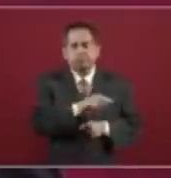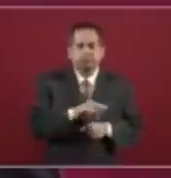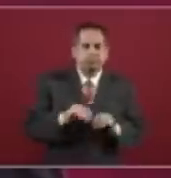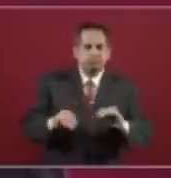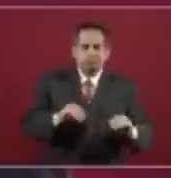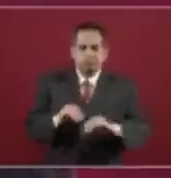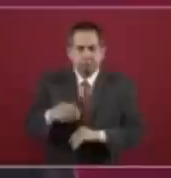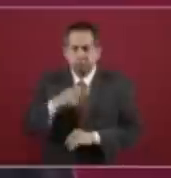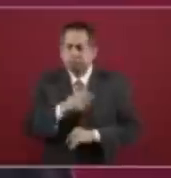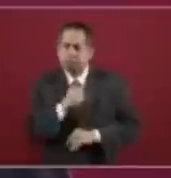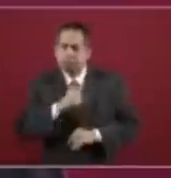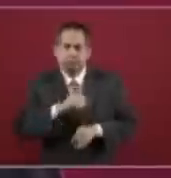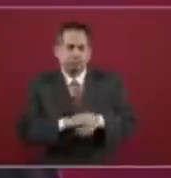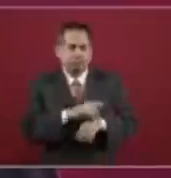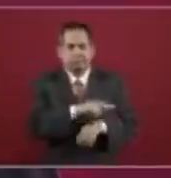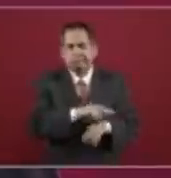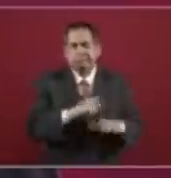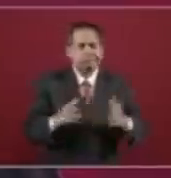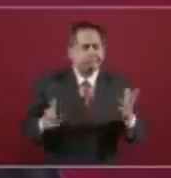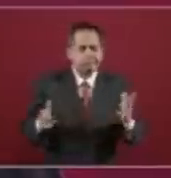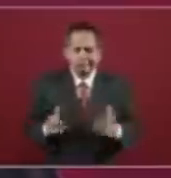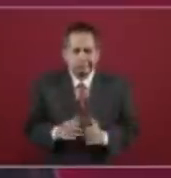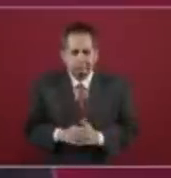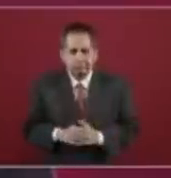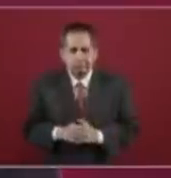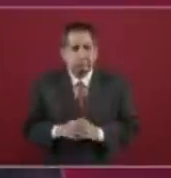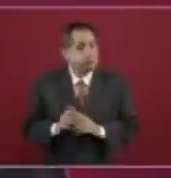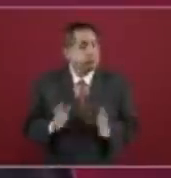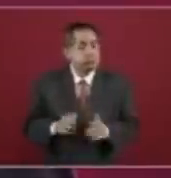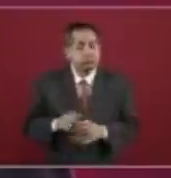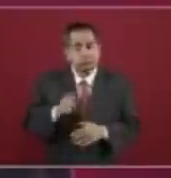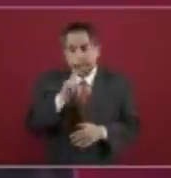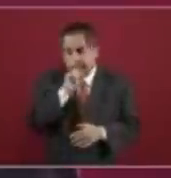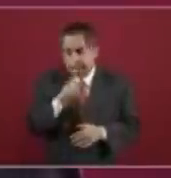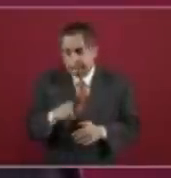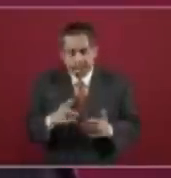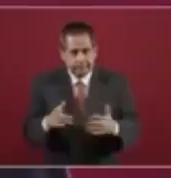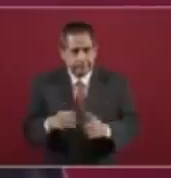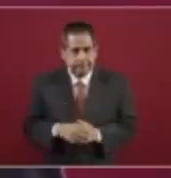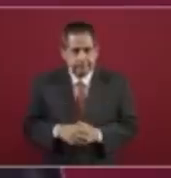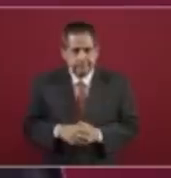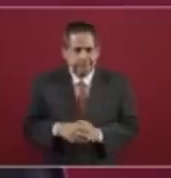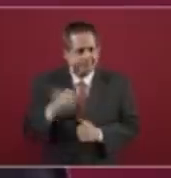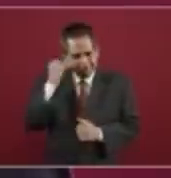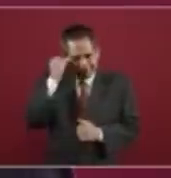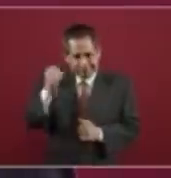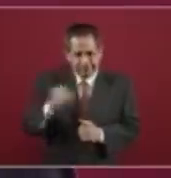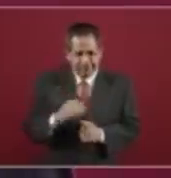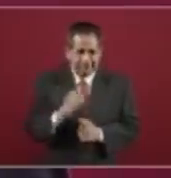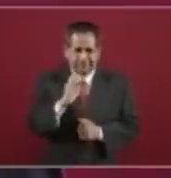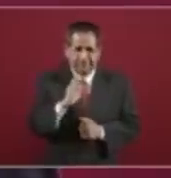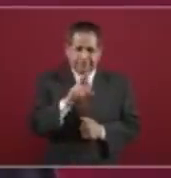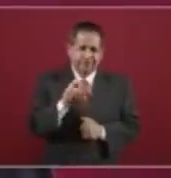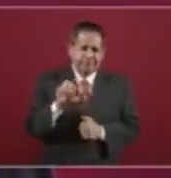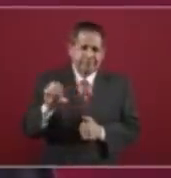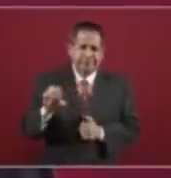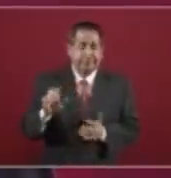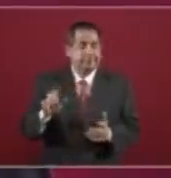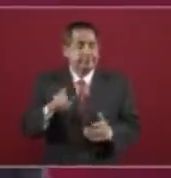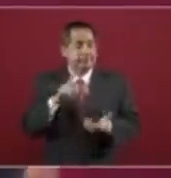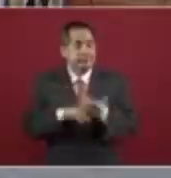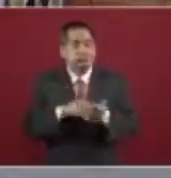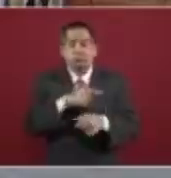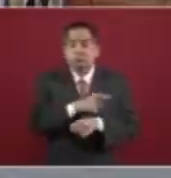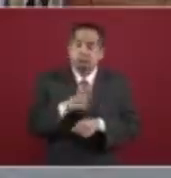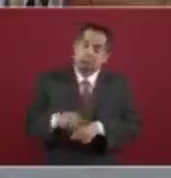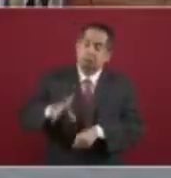a sus allegados. Y además es un asunto, pues imaginen, la CRE, que fue la que